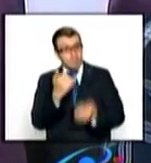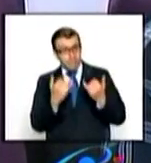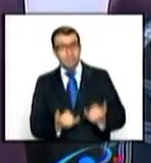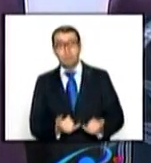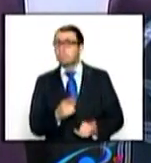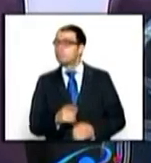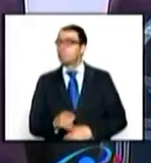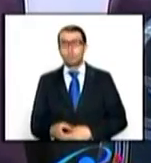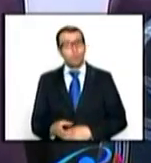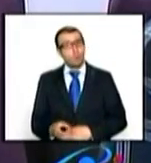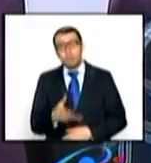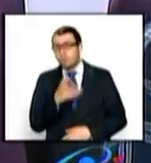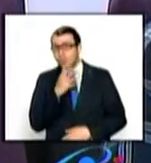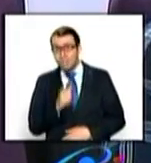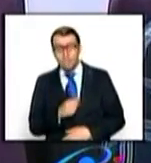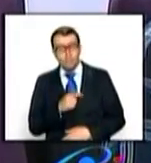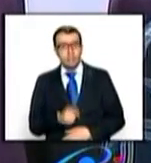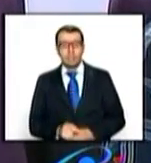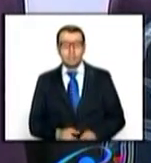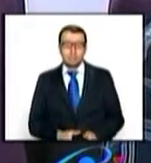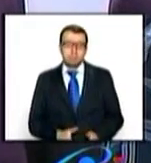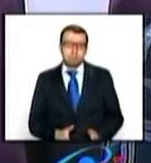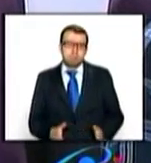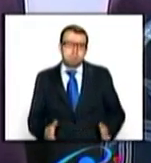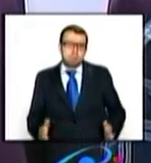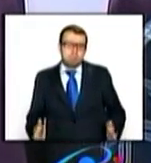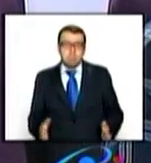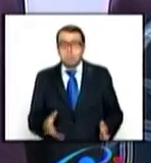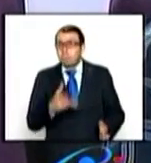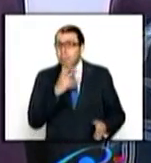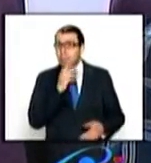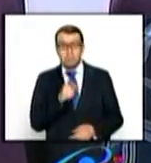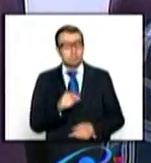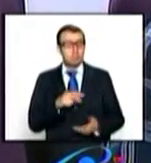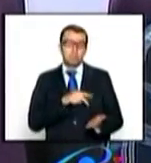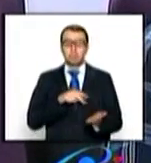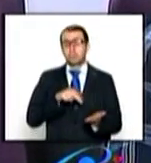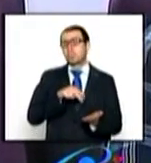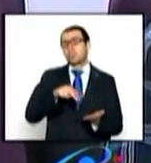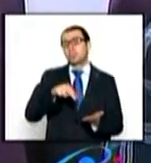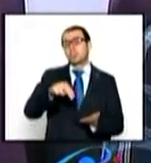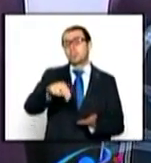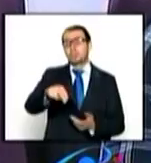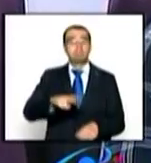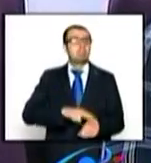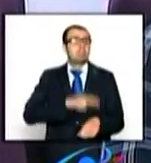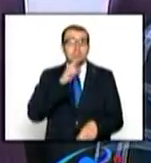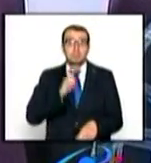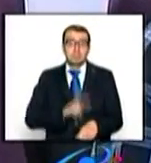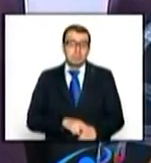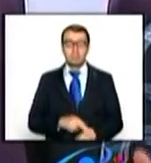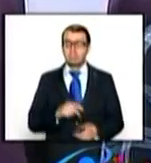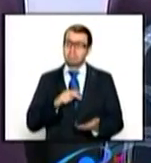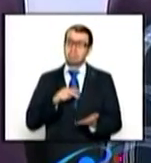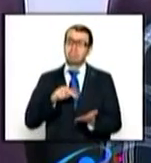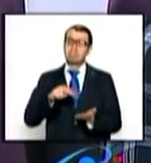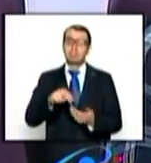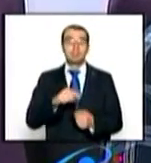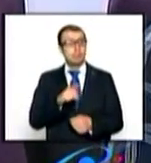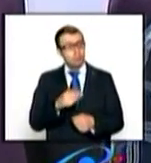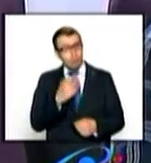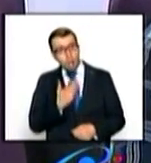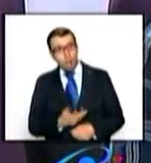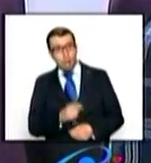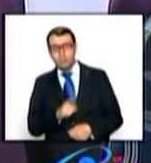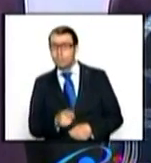tiene más dolores, no tiene más edemas de inflamaciones en las piernas, camina ya más de 4 cuadras seguidas, es decir, tiene una mejoría tan notable y tan evidente en